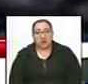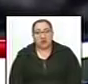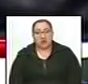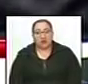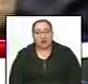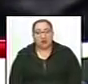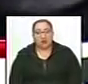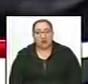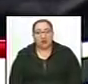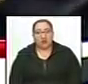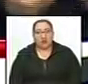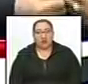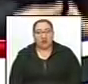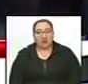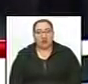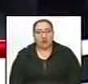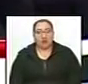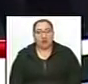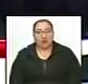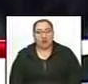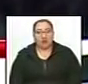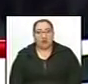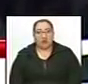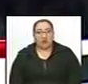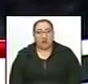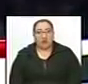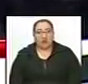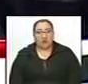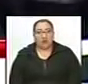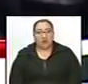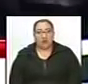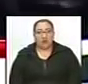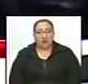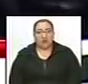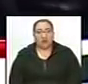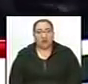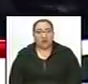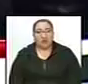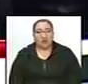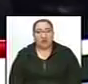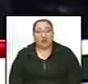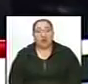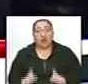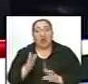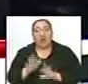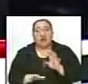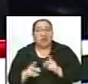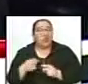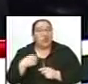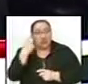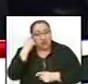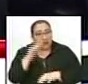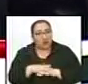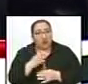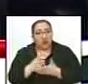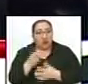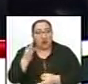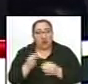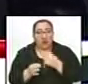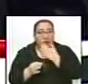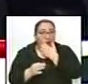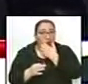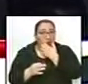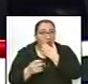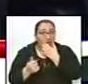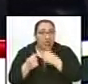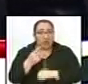los colegas, las profesiones que puedan tener, pero creo que a veces no tener la formación jurídica nos lleva a errores, como estamos viendo ahora. Hemos pasado